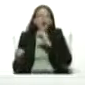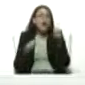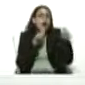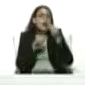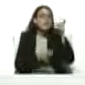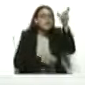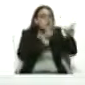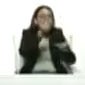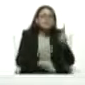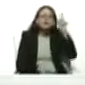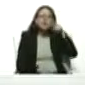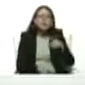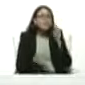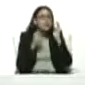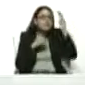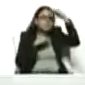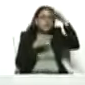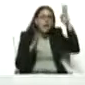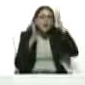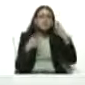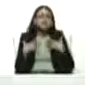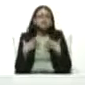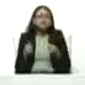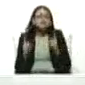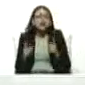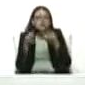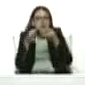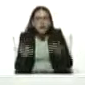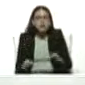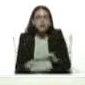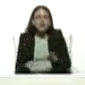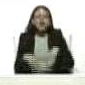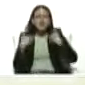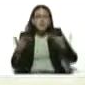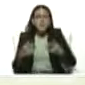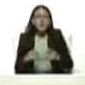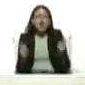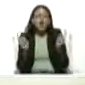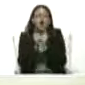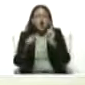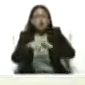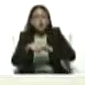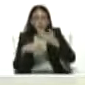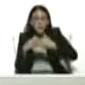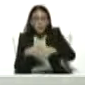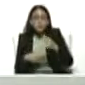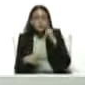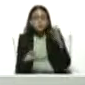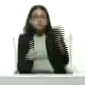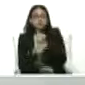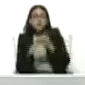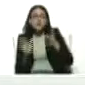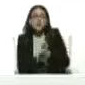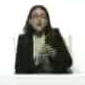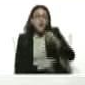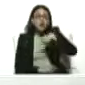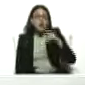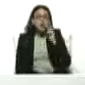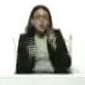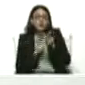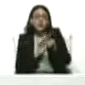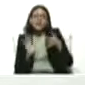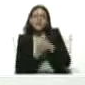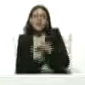pueblo. Y eso a corto plazo se convertirá en una ventaja comparativa